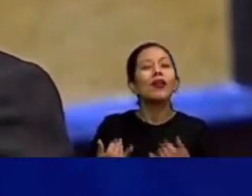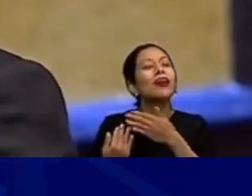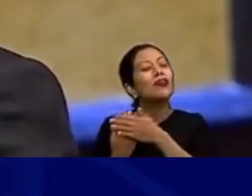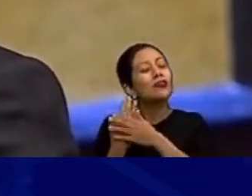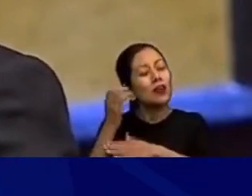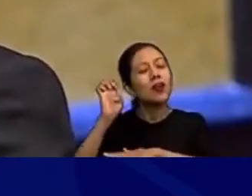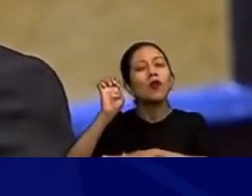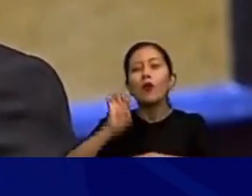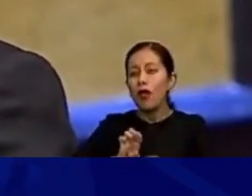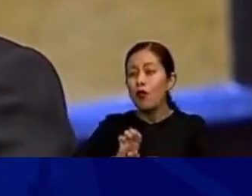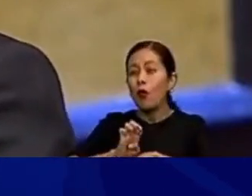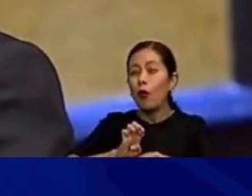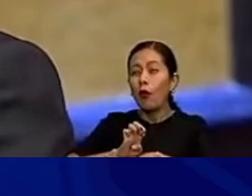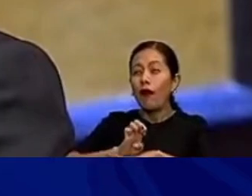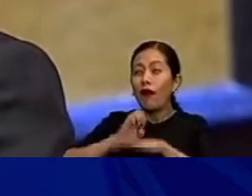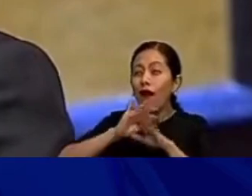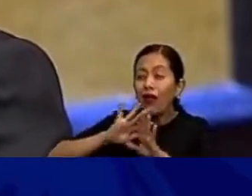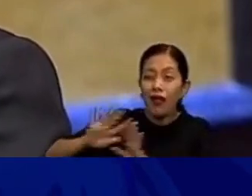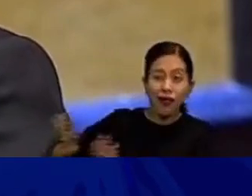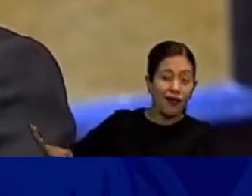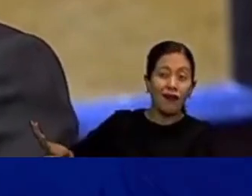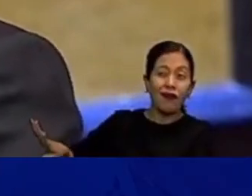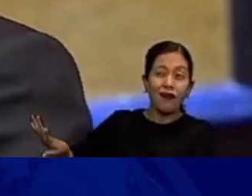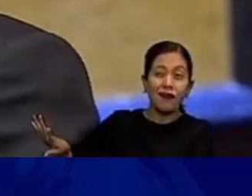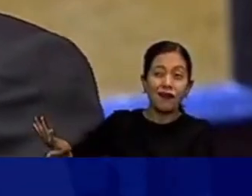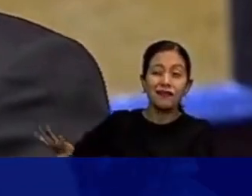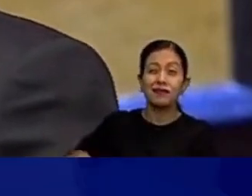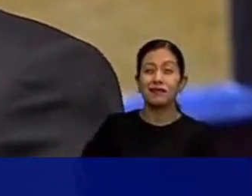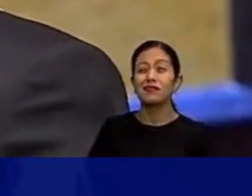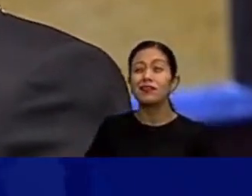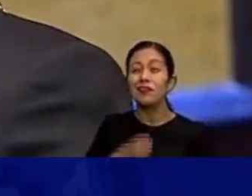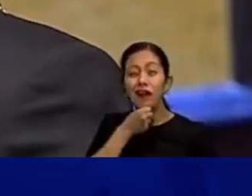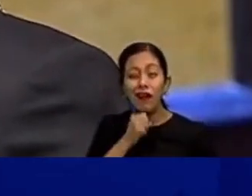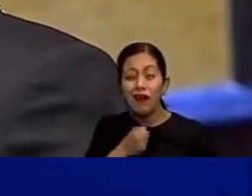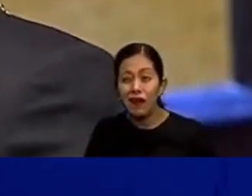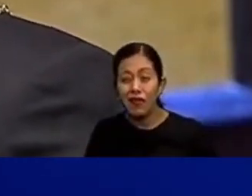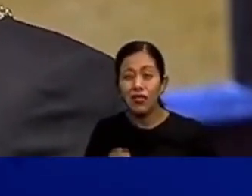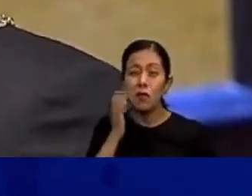ni a los adultos mayores, ni a los jóvenes, ni a las madres, a nadie.